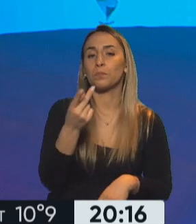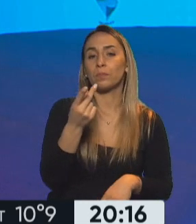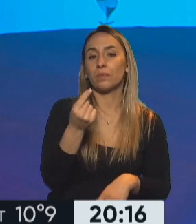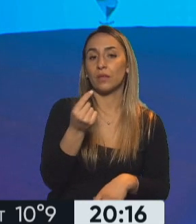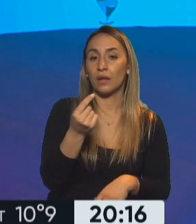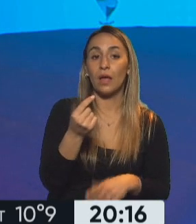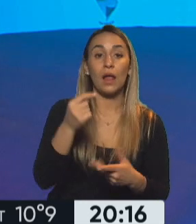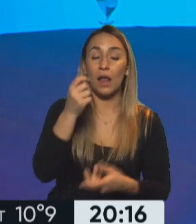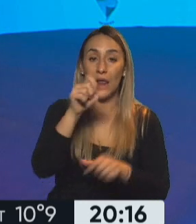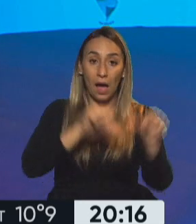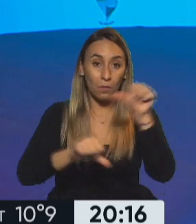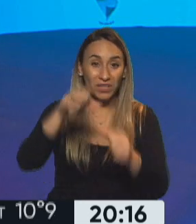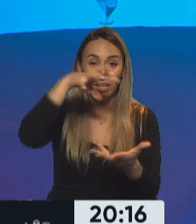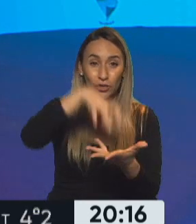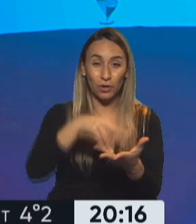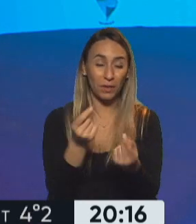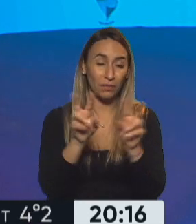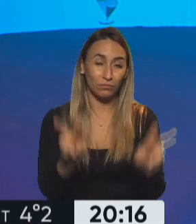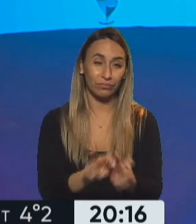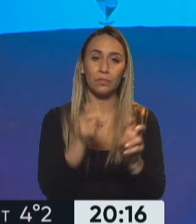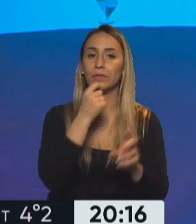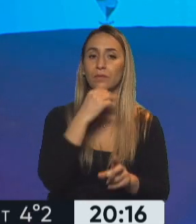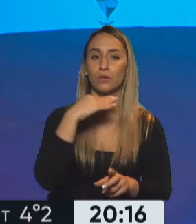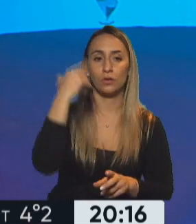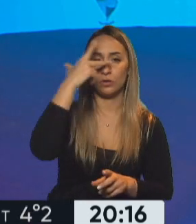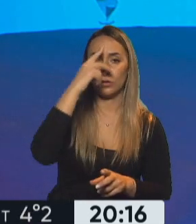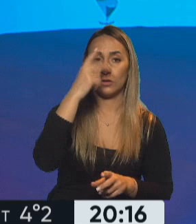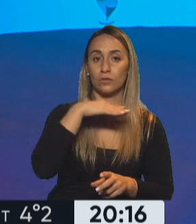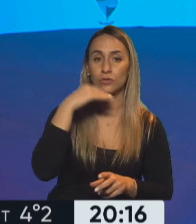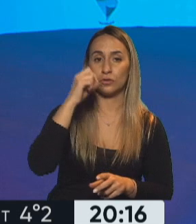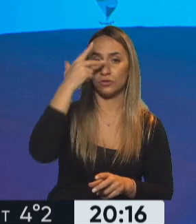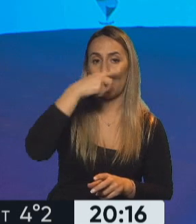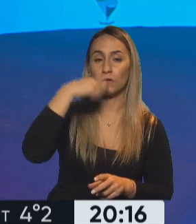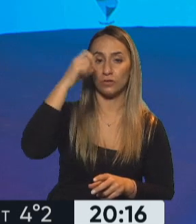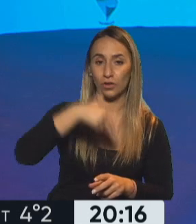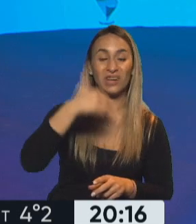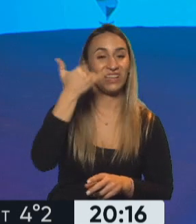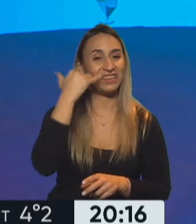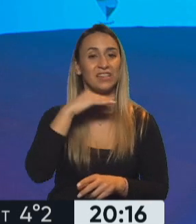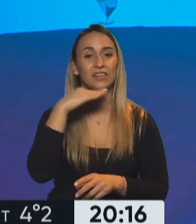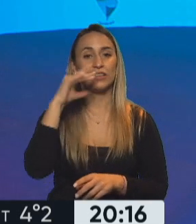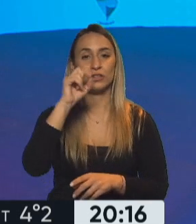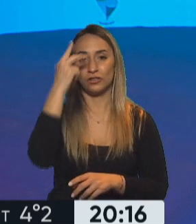grandes laboratorios, en este caso para Johnson & Johnson. Los pedidos totales superan los